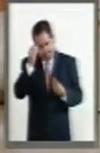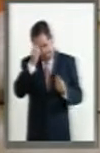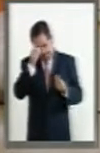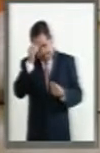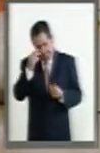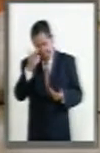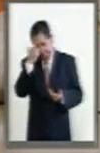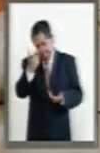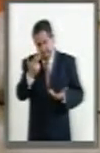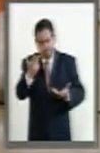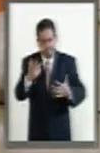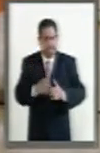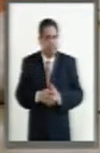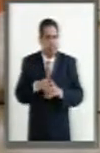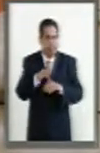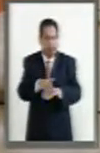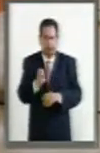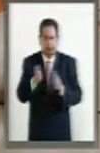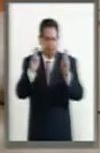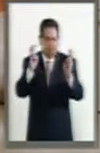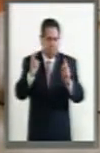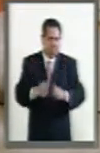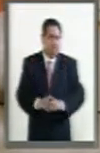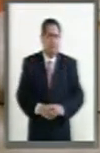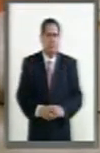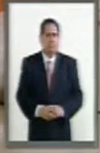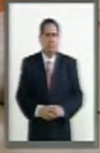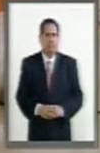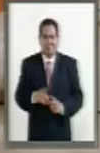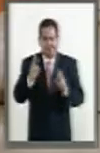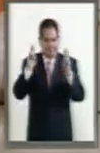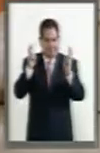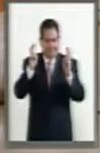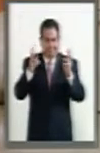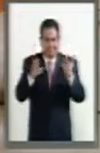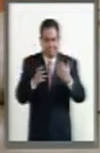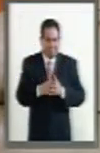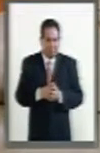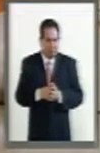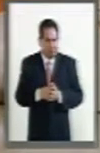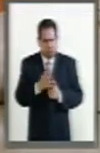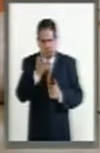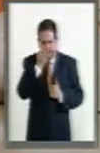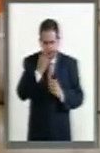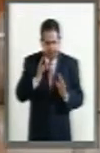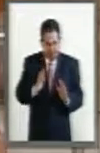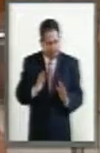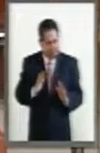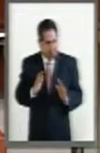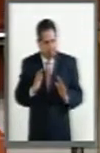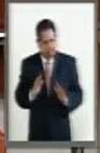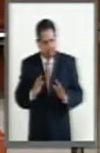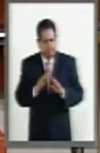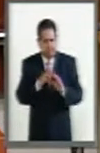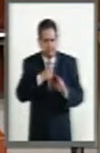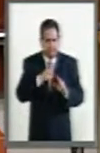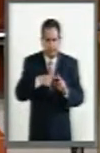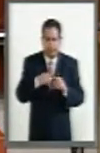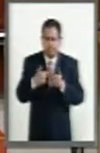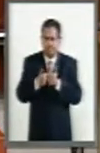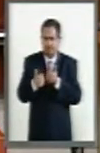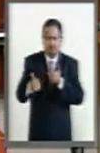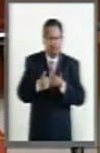reflexiones sobre este tema, que es un tema en un análisis sereno que no debe